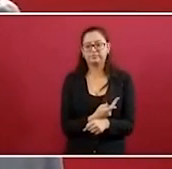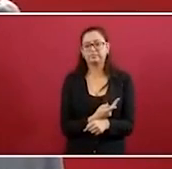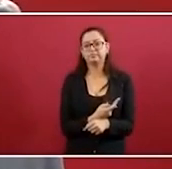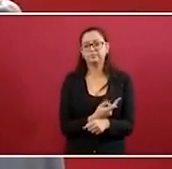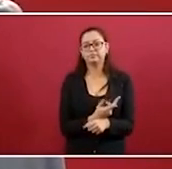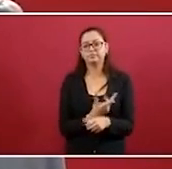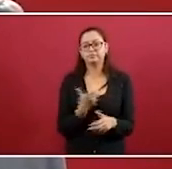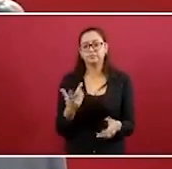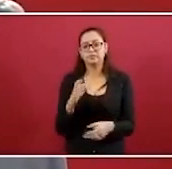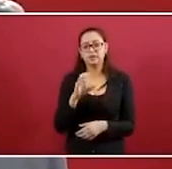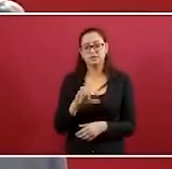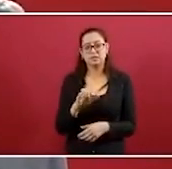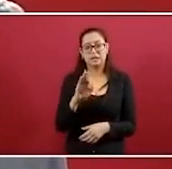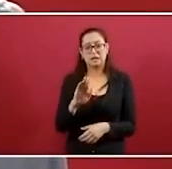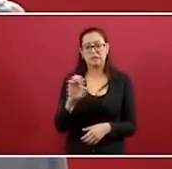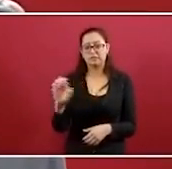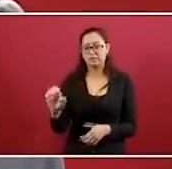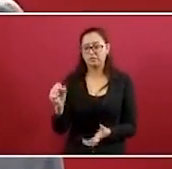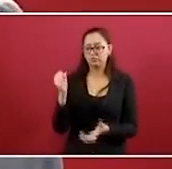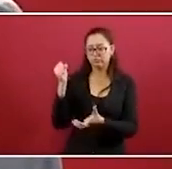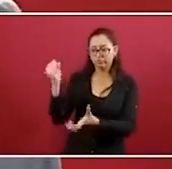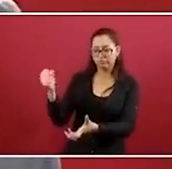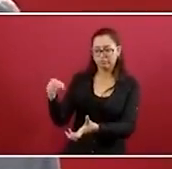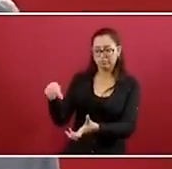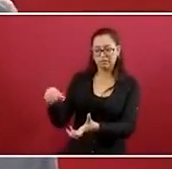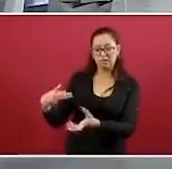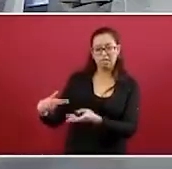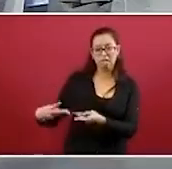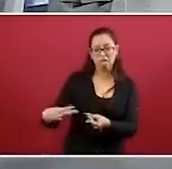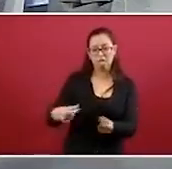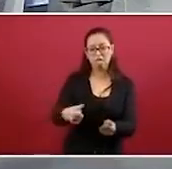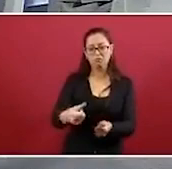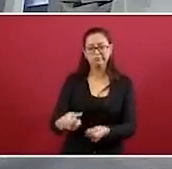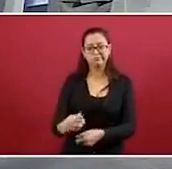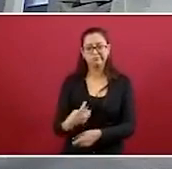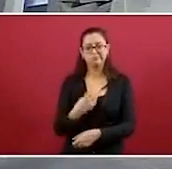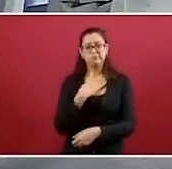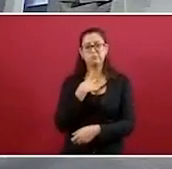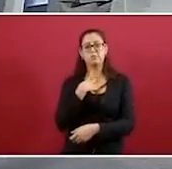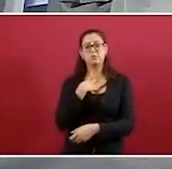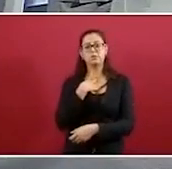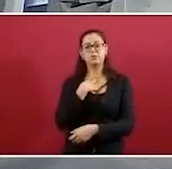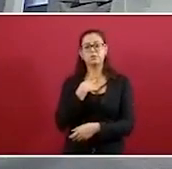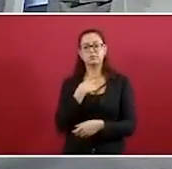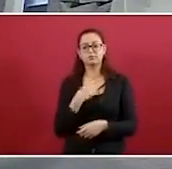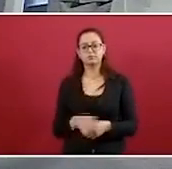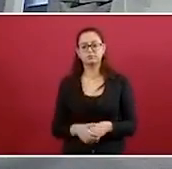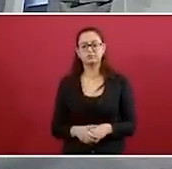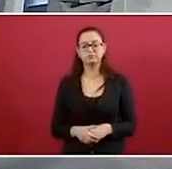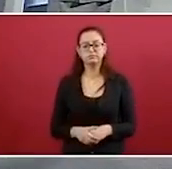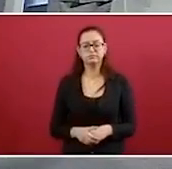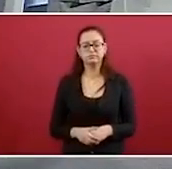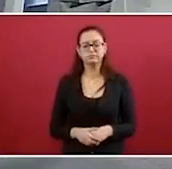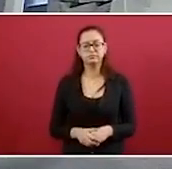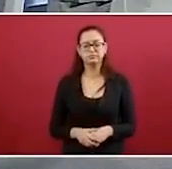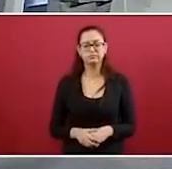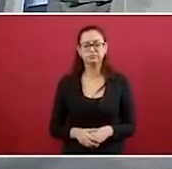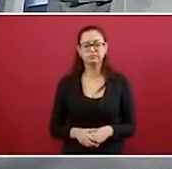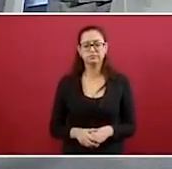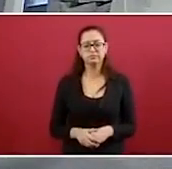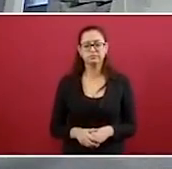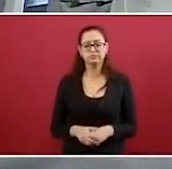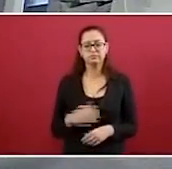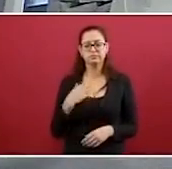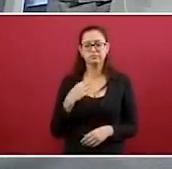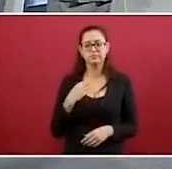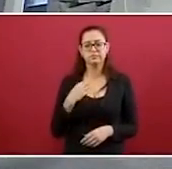las finanzas de la Comisión Federal de Electricidad. Precisó que se busca lograr, en el marco de la ley, una reestructuración de acuerdos y de compromisos de manera